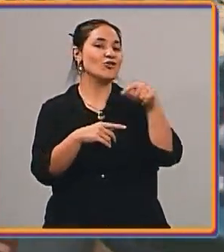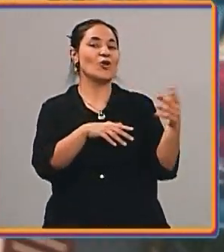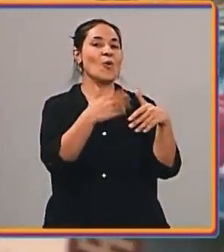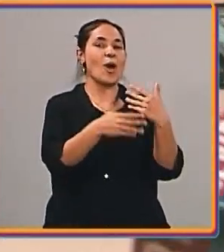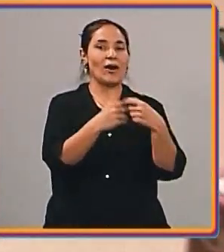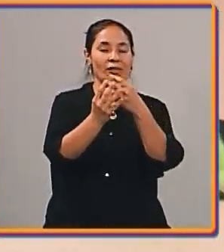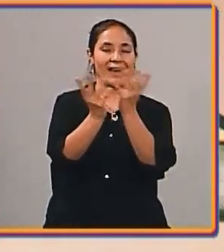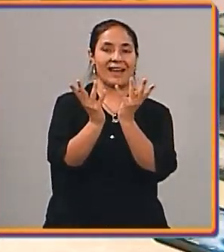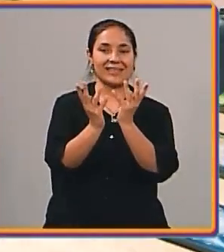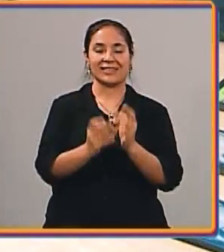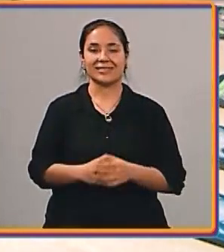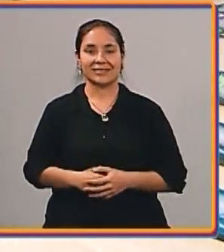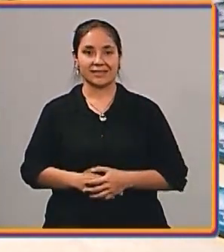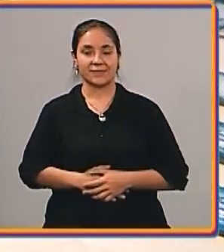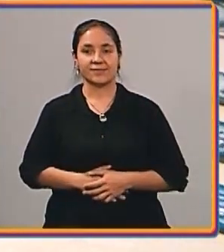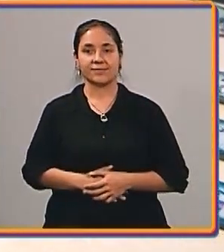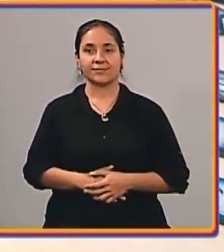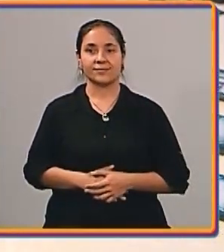otros juegos de cartas.